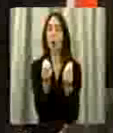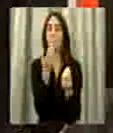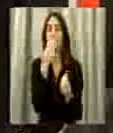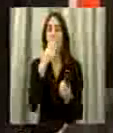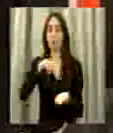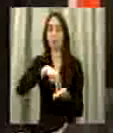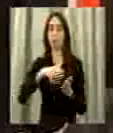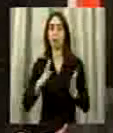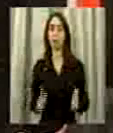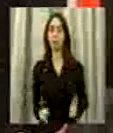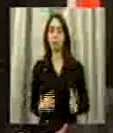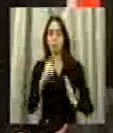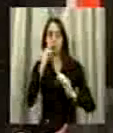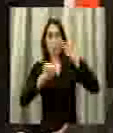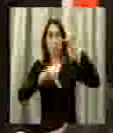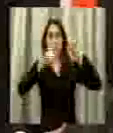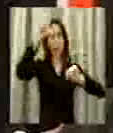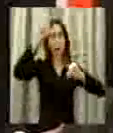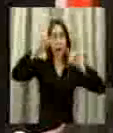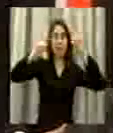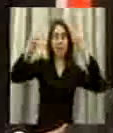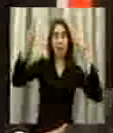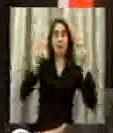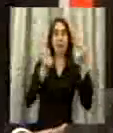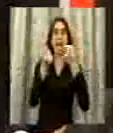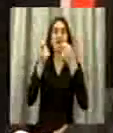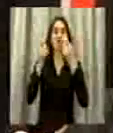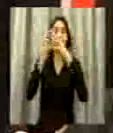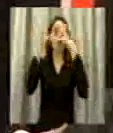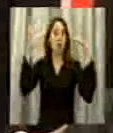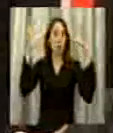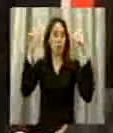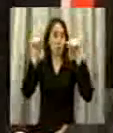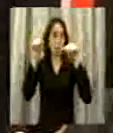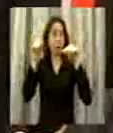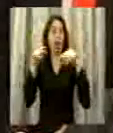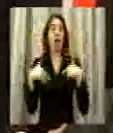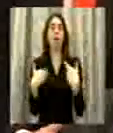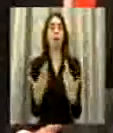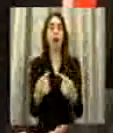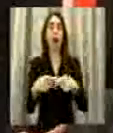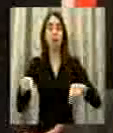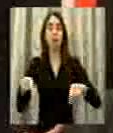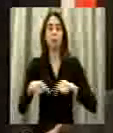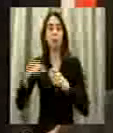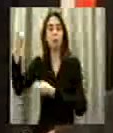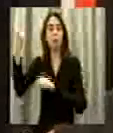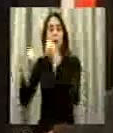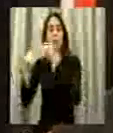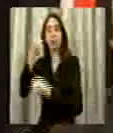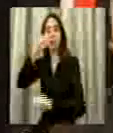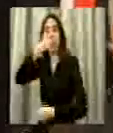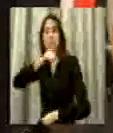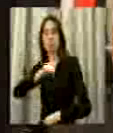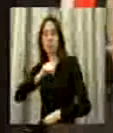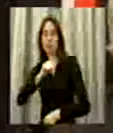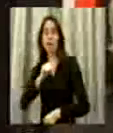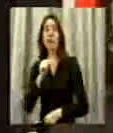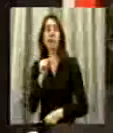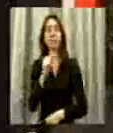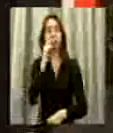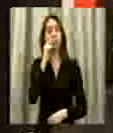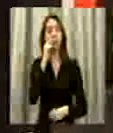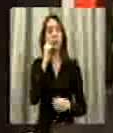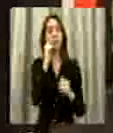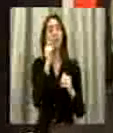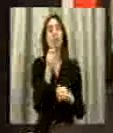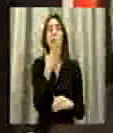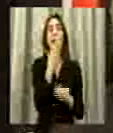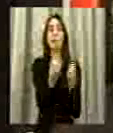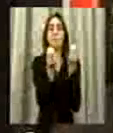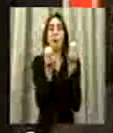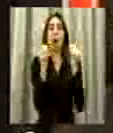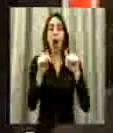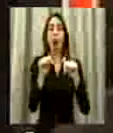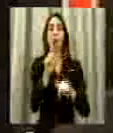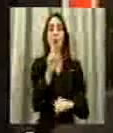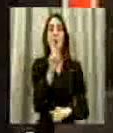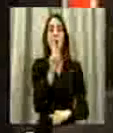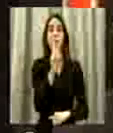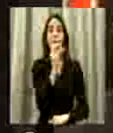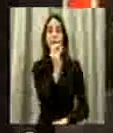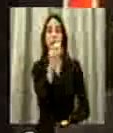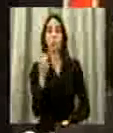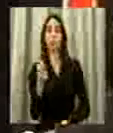la mejor posición de las variables macroeconómicas y también generar mayor espacio para el sector privado. Eso es una mejoría de 2 puntos del PIB. Esto contrasta con